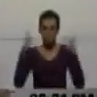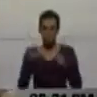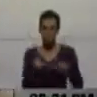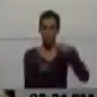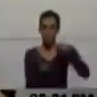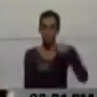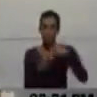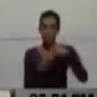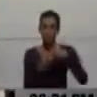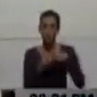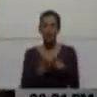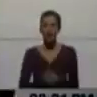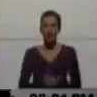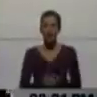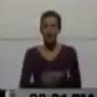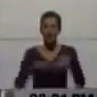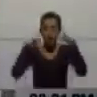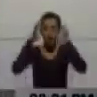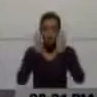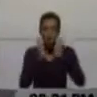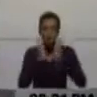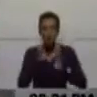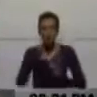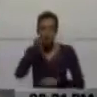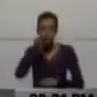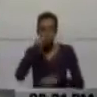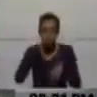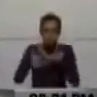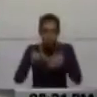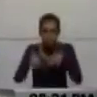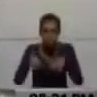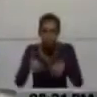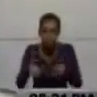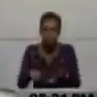Numeral Almagro, cachorro.